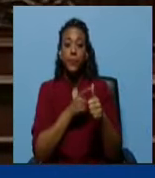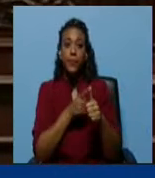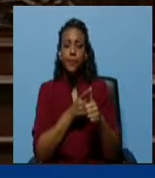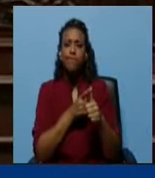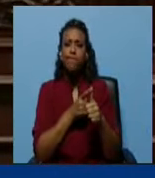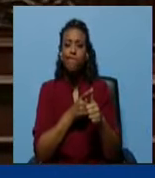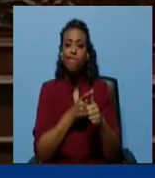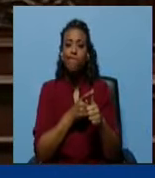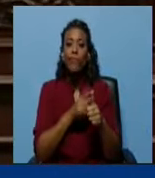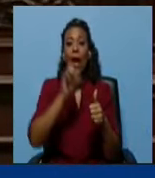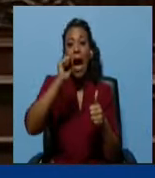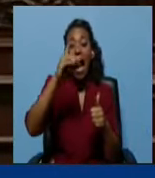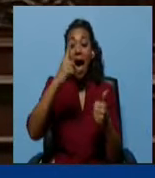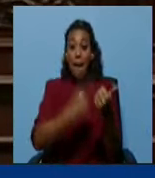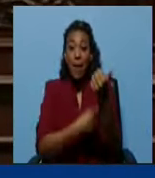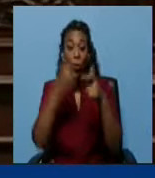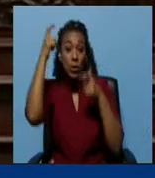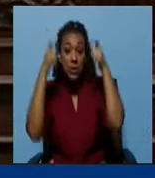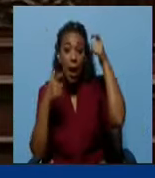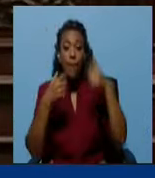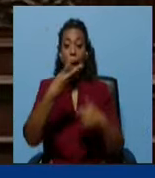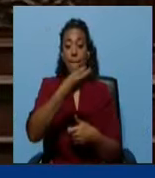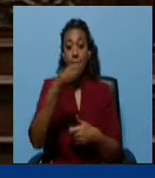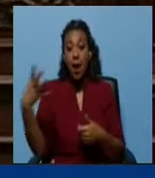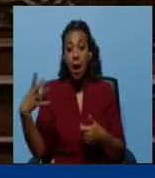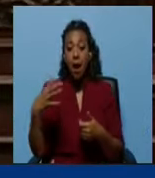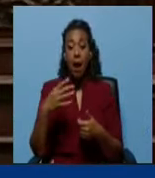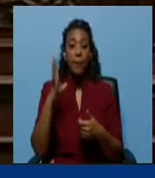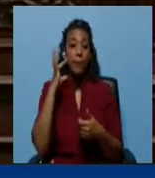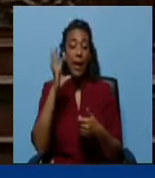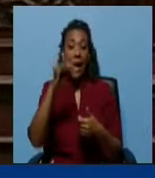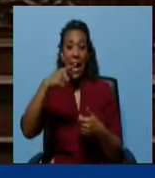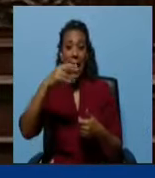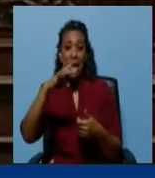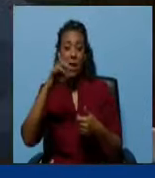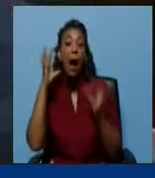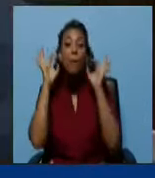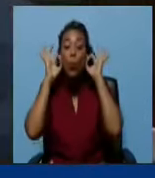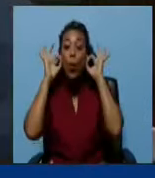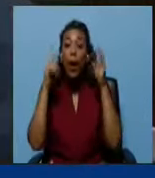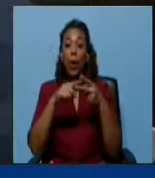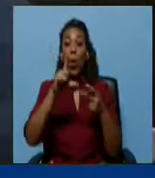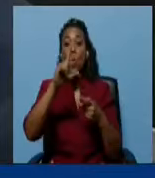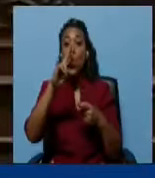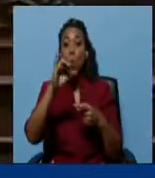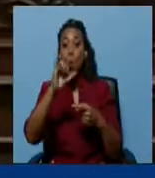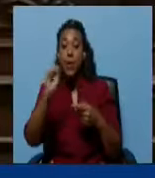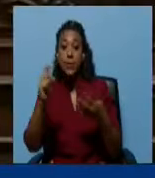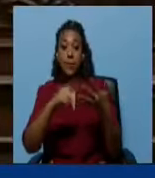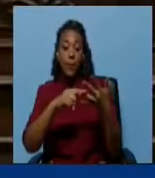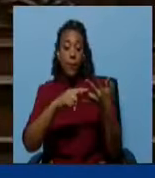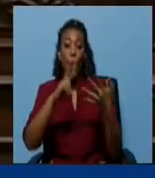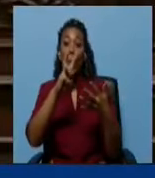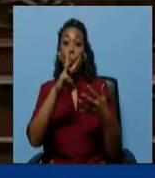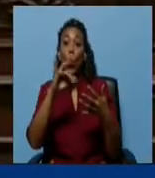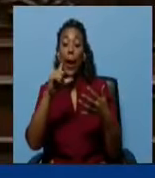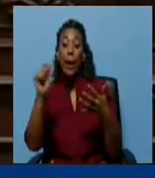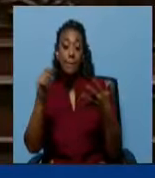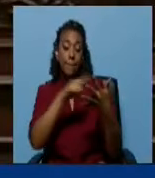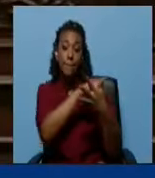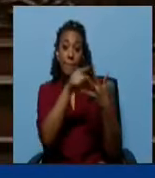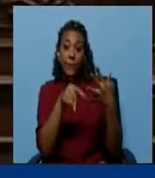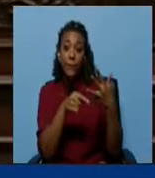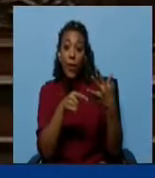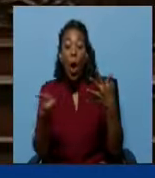Sería Adán Chávez, Blanca Ecau, Erika Faría, Luis Reyes Reyes y Wilmar Castro Soteldo,